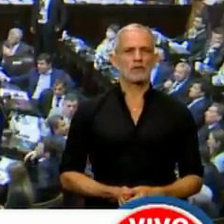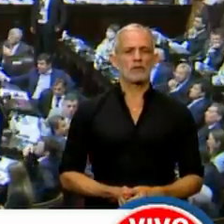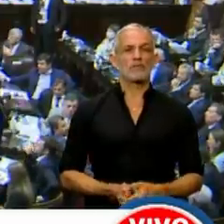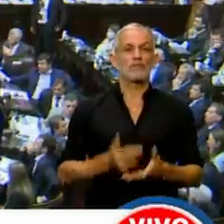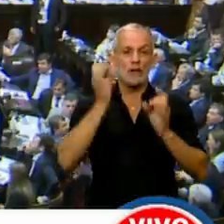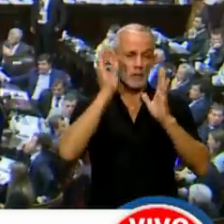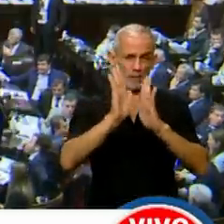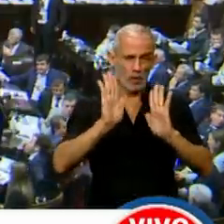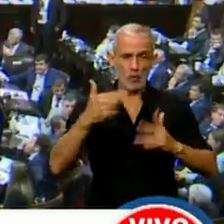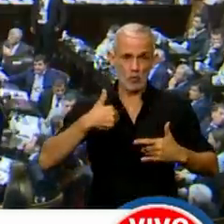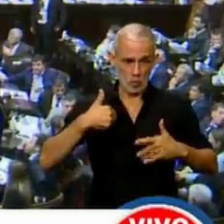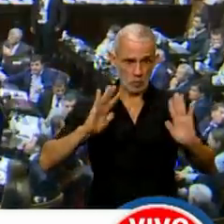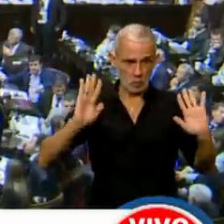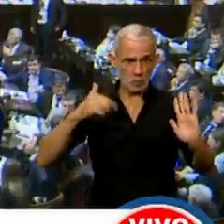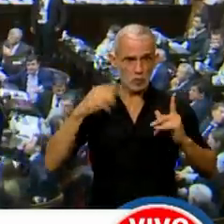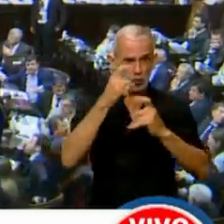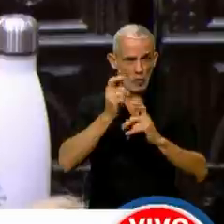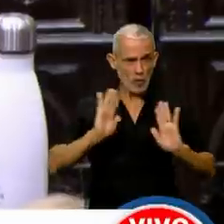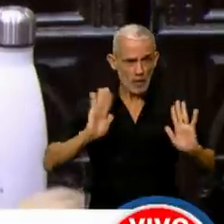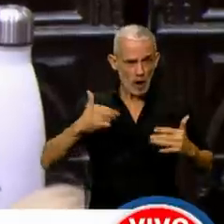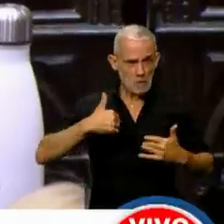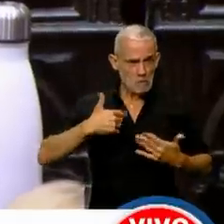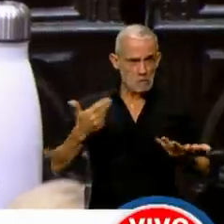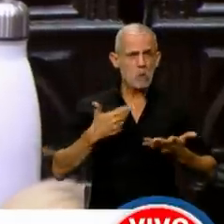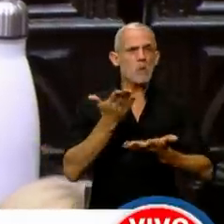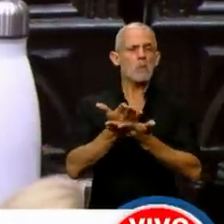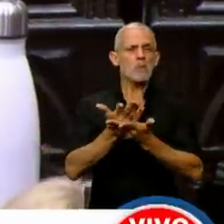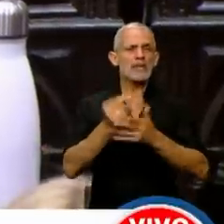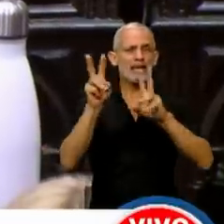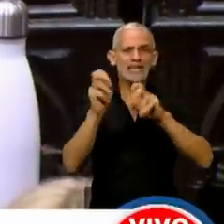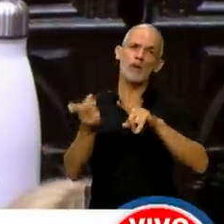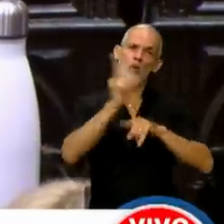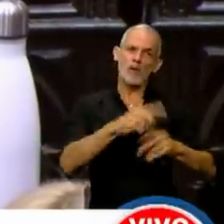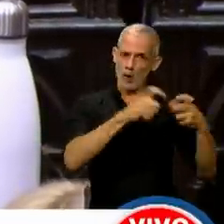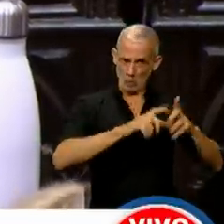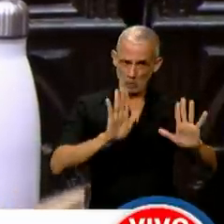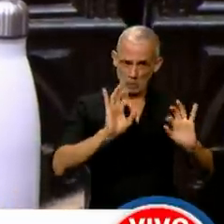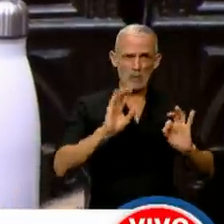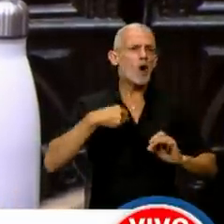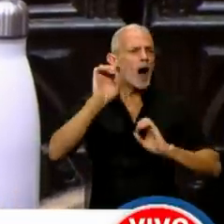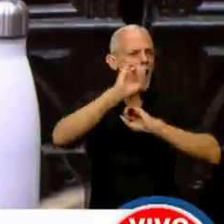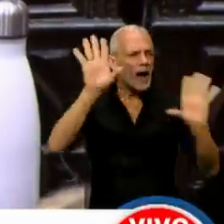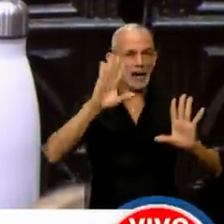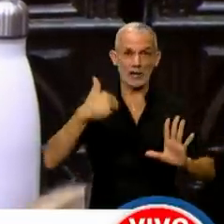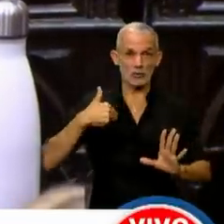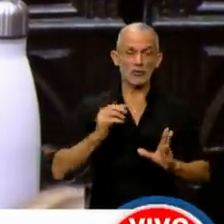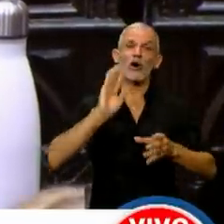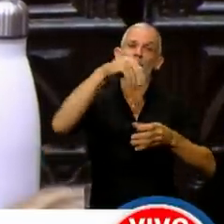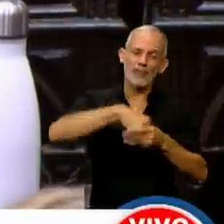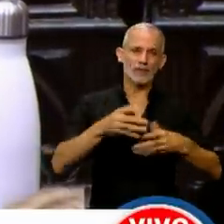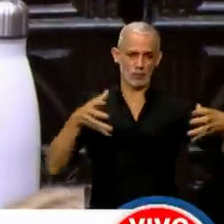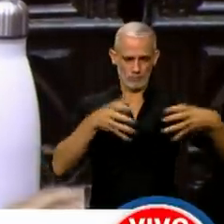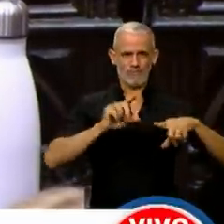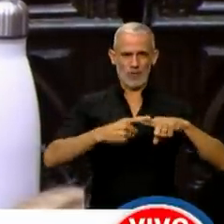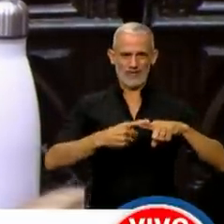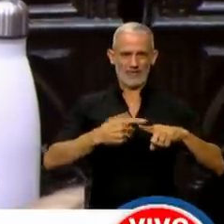perdón presidente yo no tengo ningún inconveniente en pedir que el tema pase a comisión pero quiero aclararle que yo formo parte de un bloque